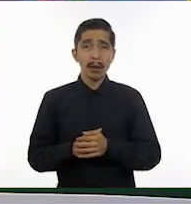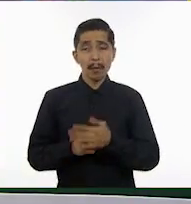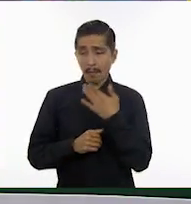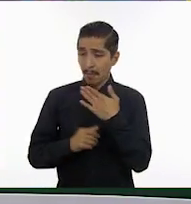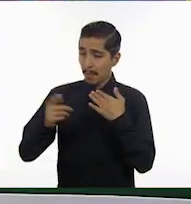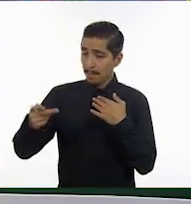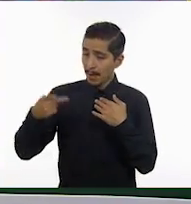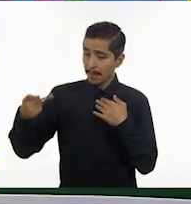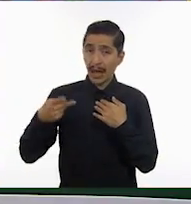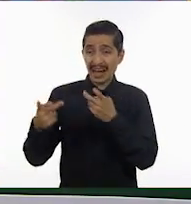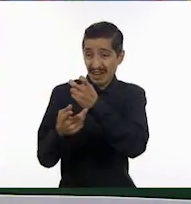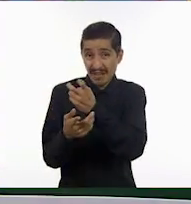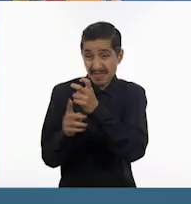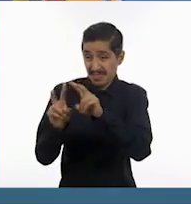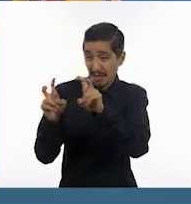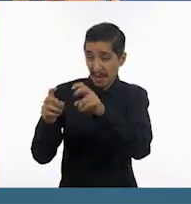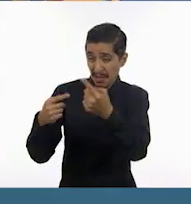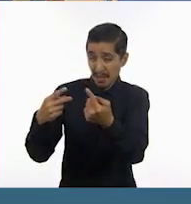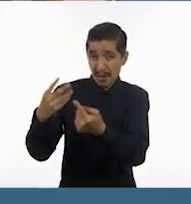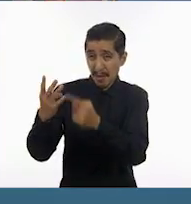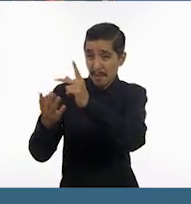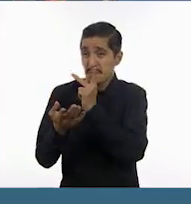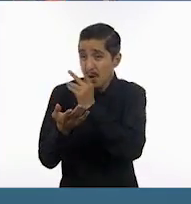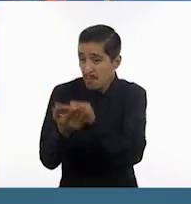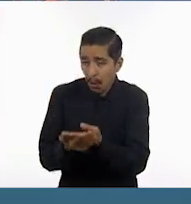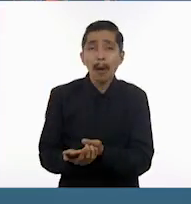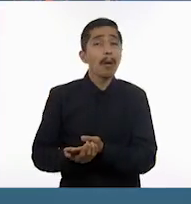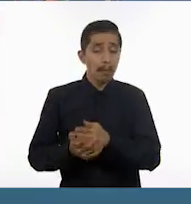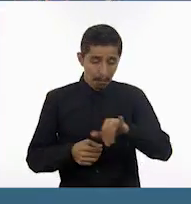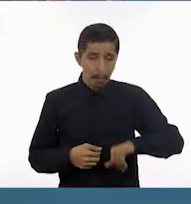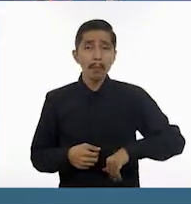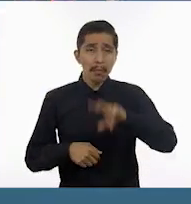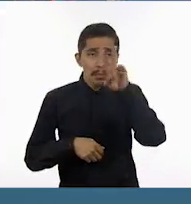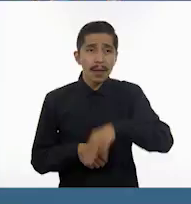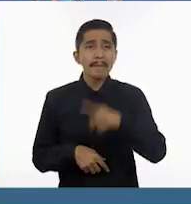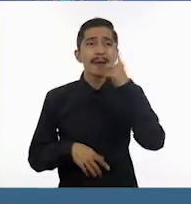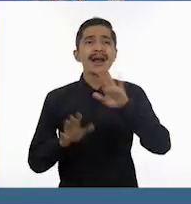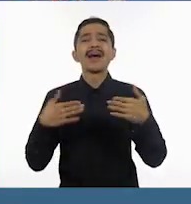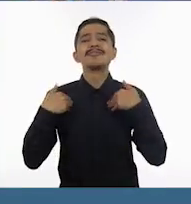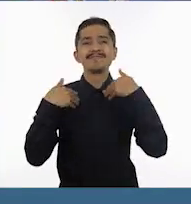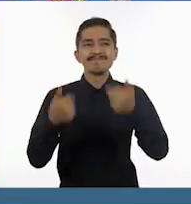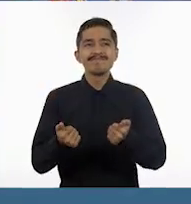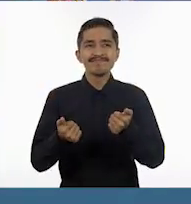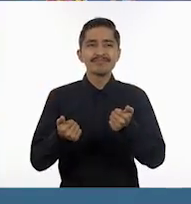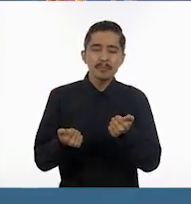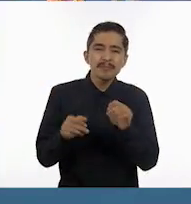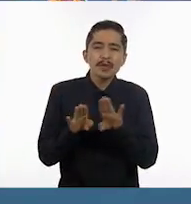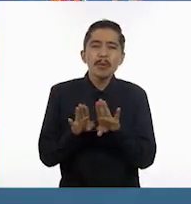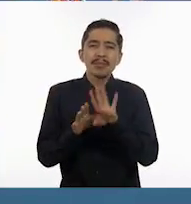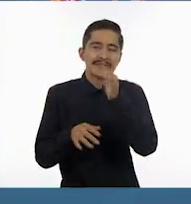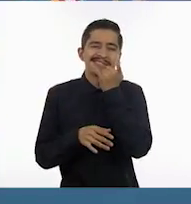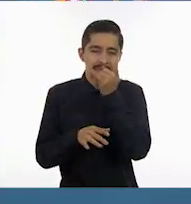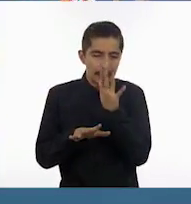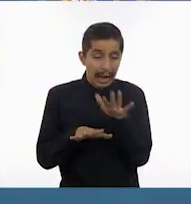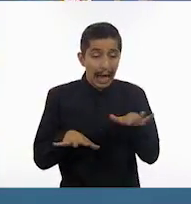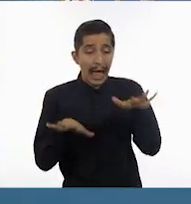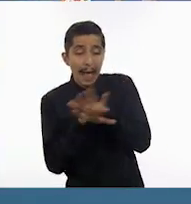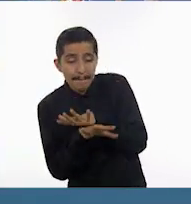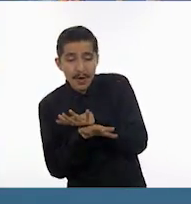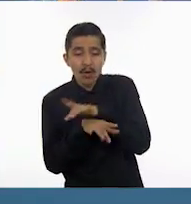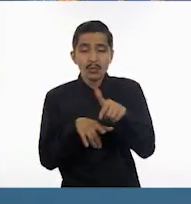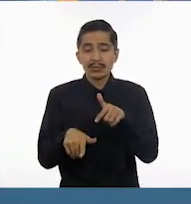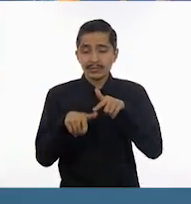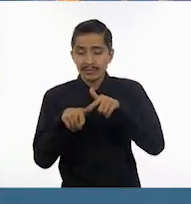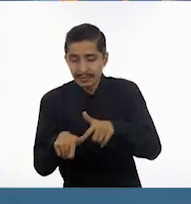Esos temas que proponen son bien interesantes y pueden servirnos mucho para comprender los cambios y las continuidades